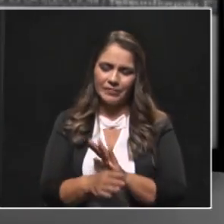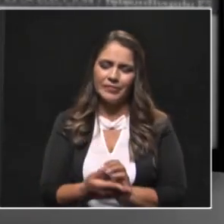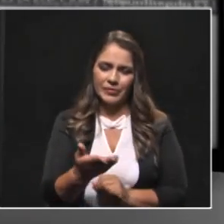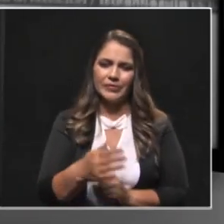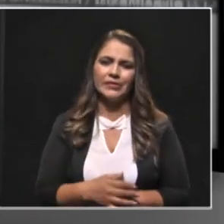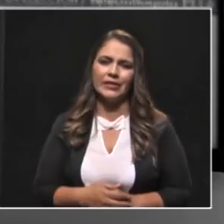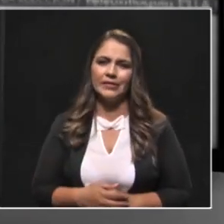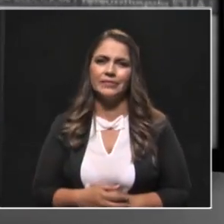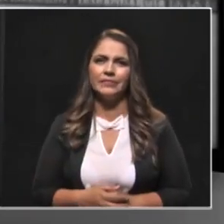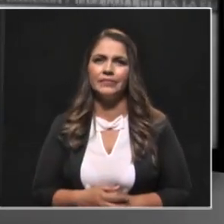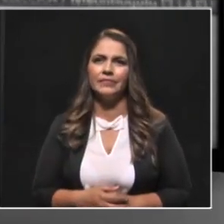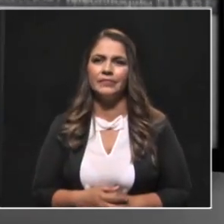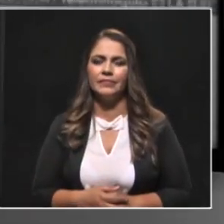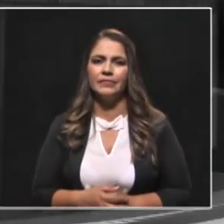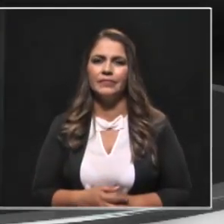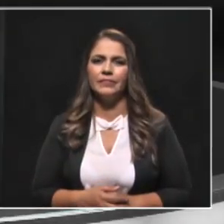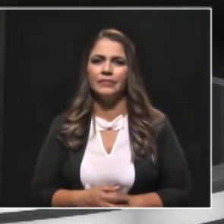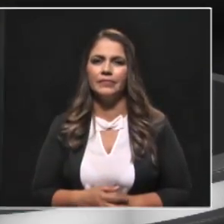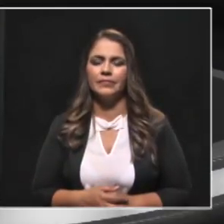Antioquia de Elección.